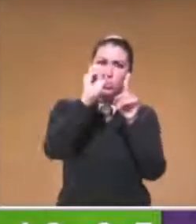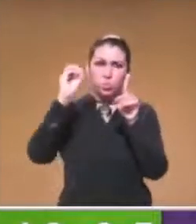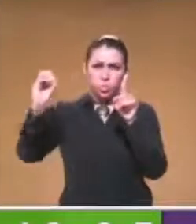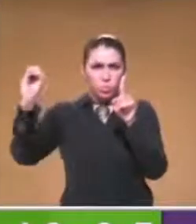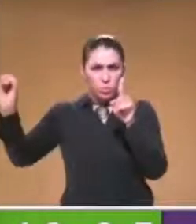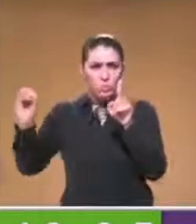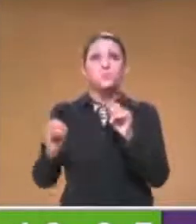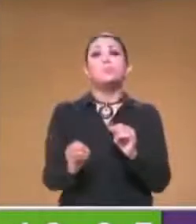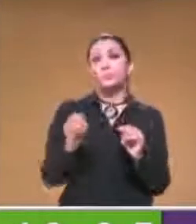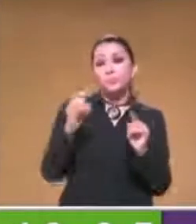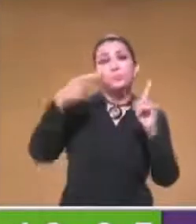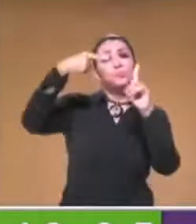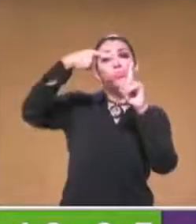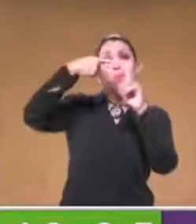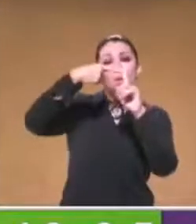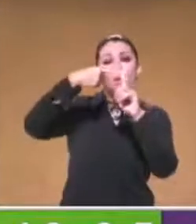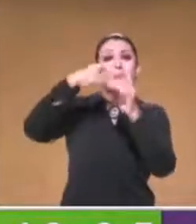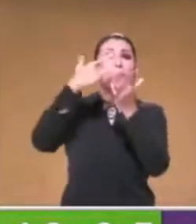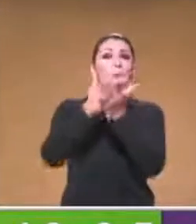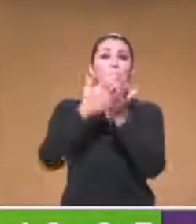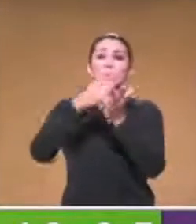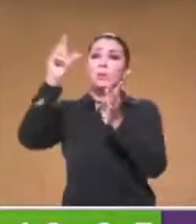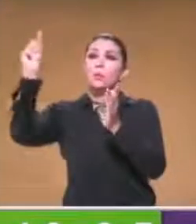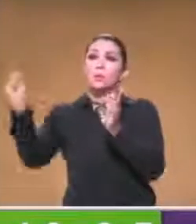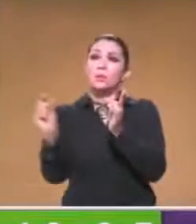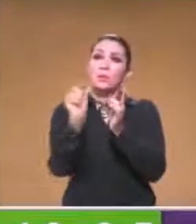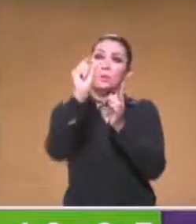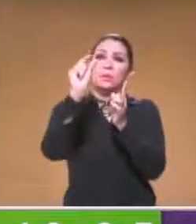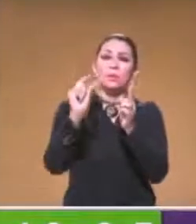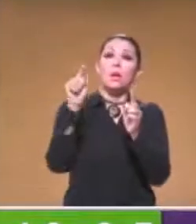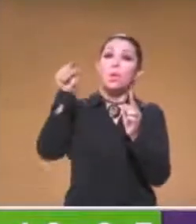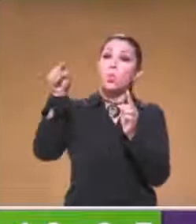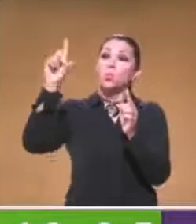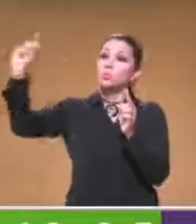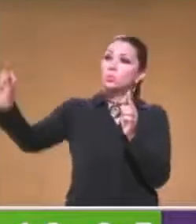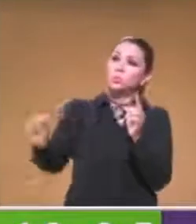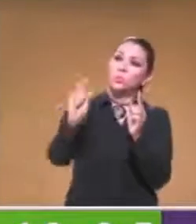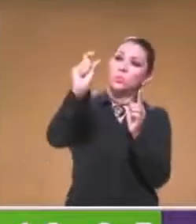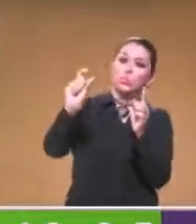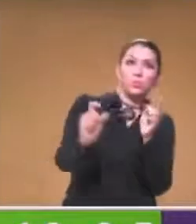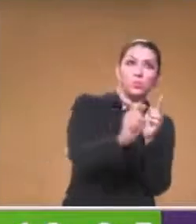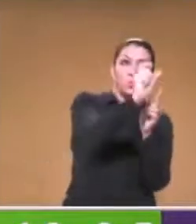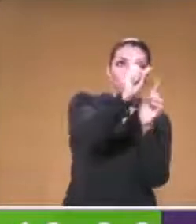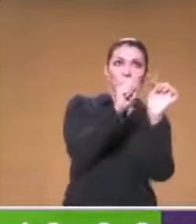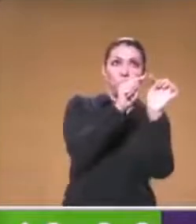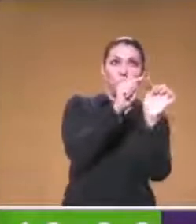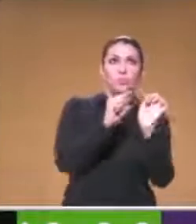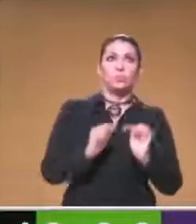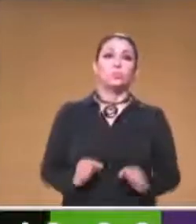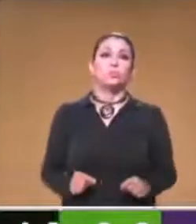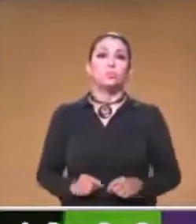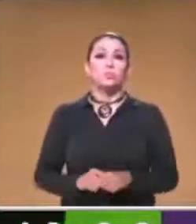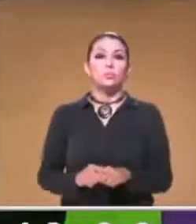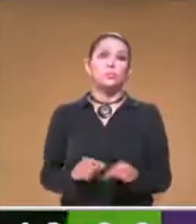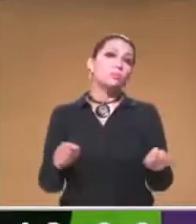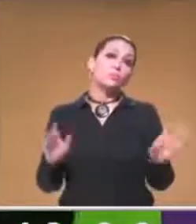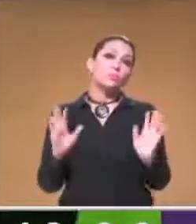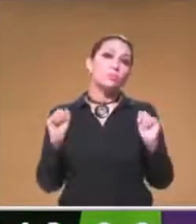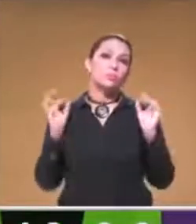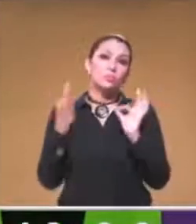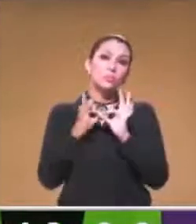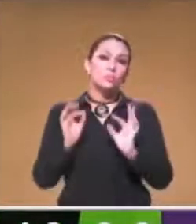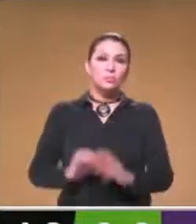10, 100 o 1000, solo recorremos el punto hacia la izquierda, la cantidad de ceros que tengo. Bueno, eso